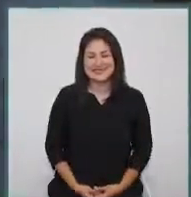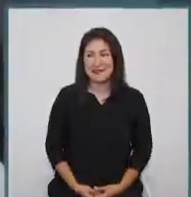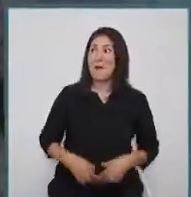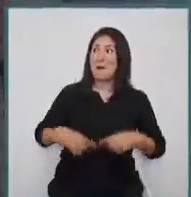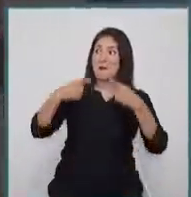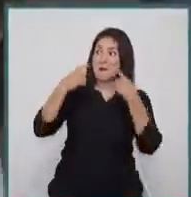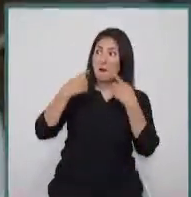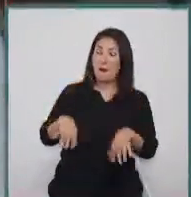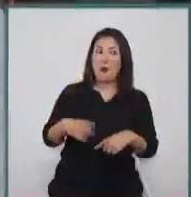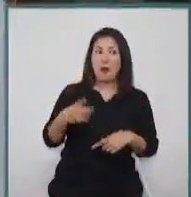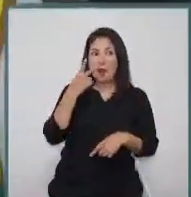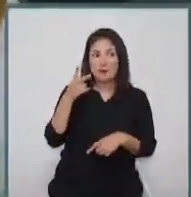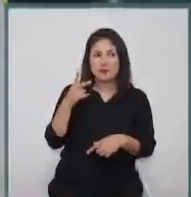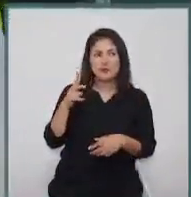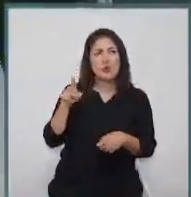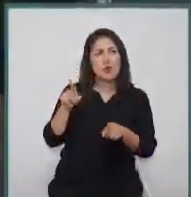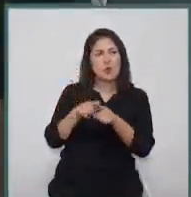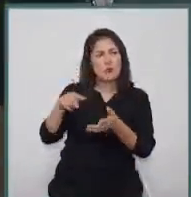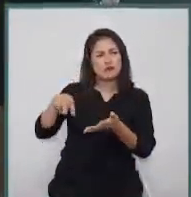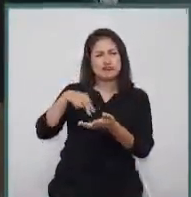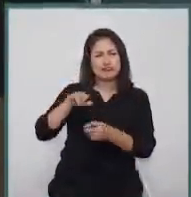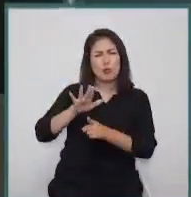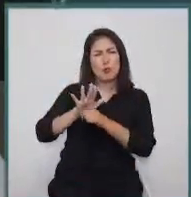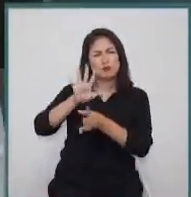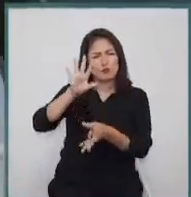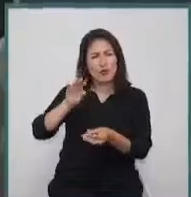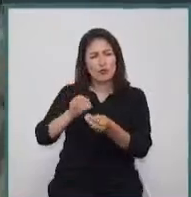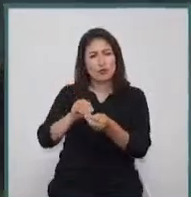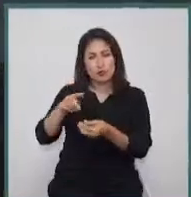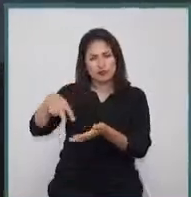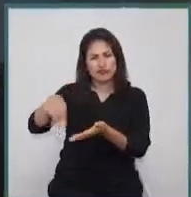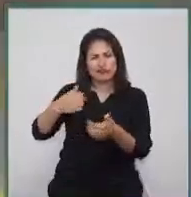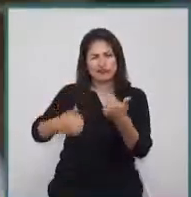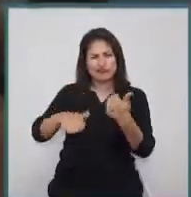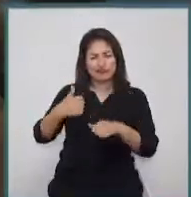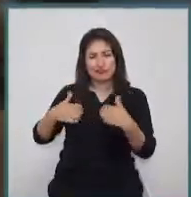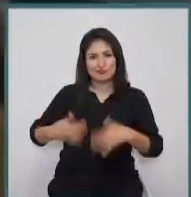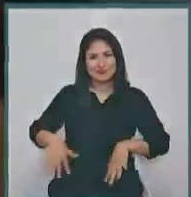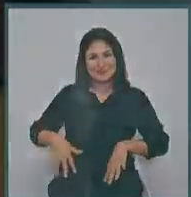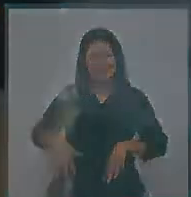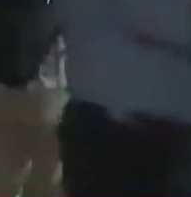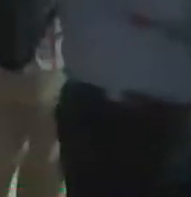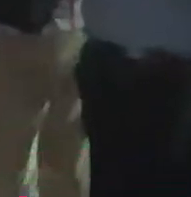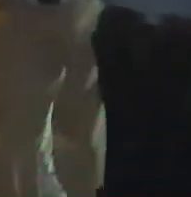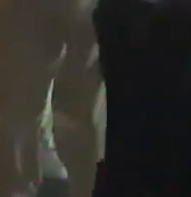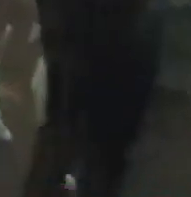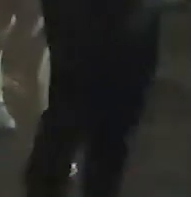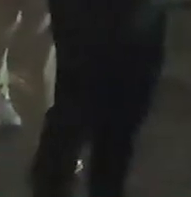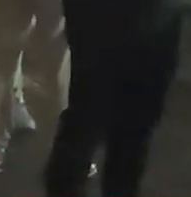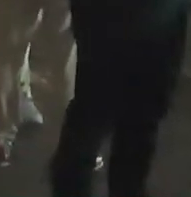¡Epa! Es una pequeña demostración de lo que verán en el concurso.